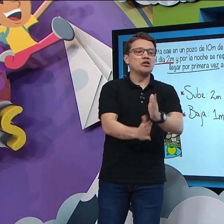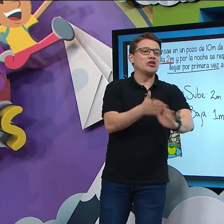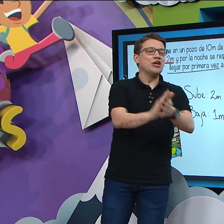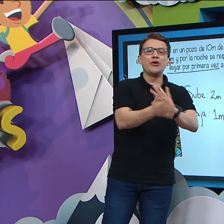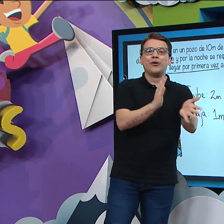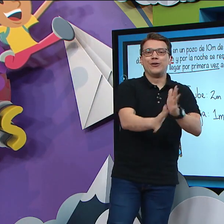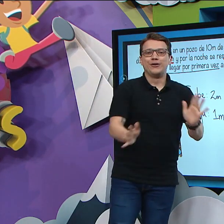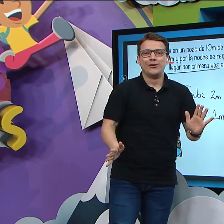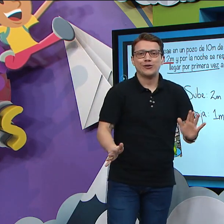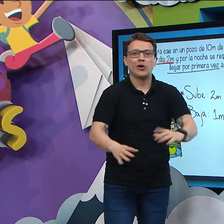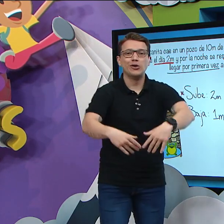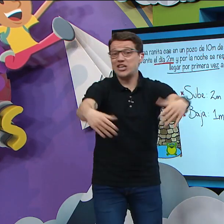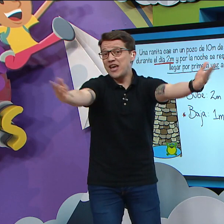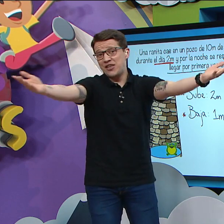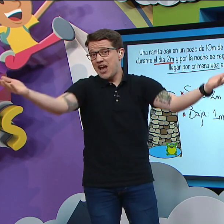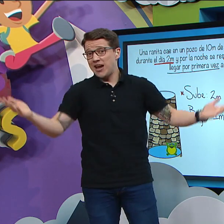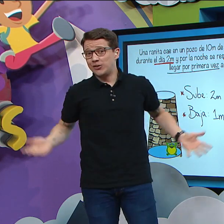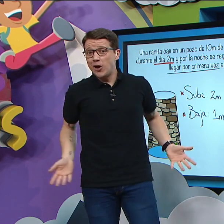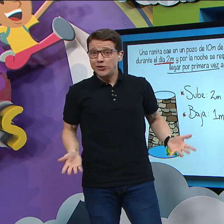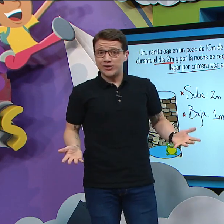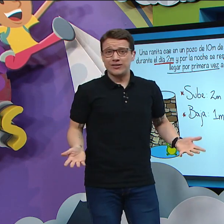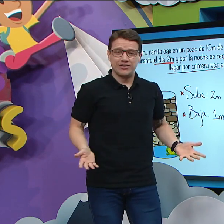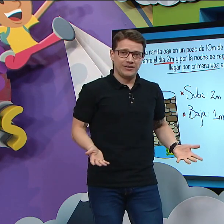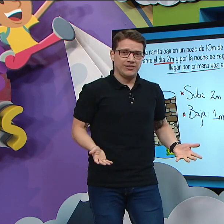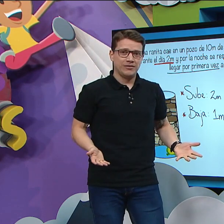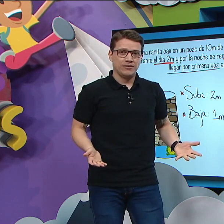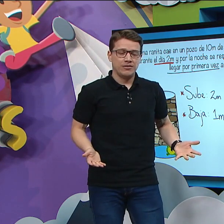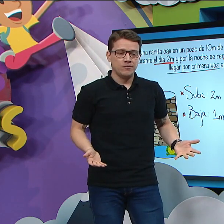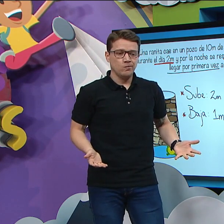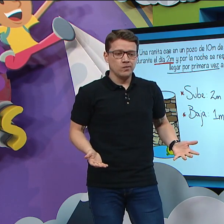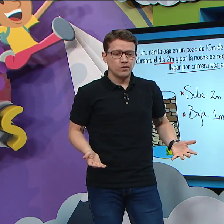dices, sencillo, son 10 días entonces.